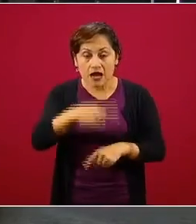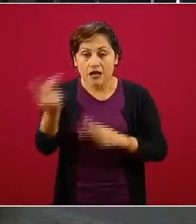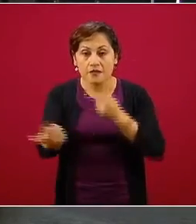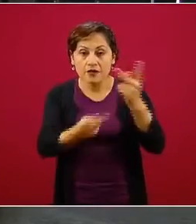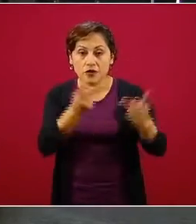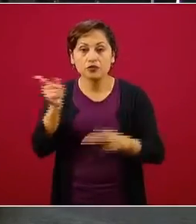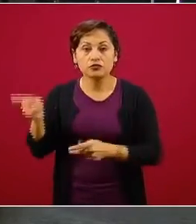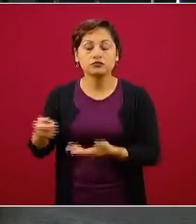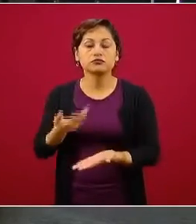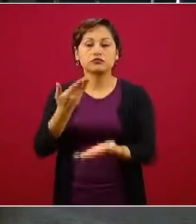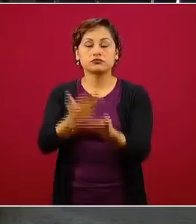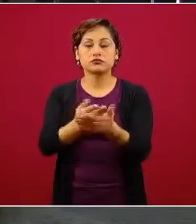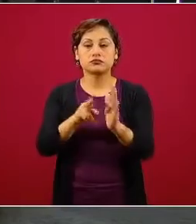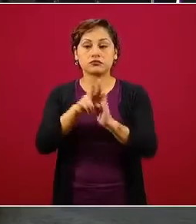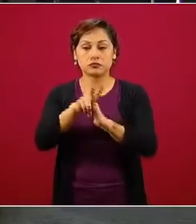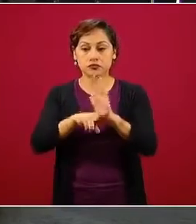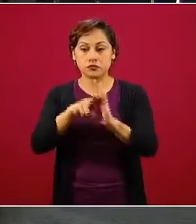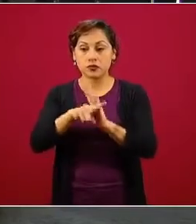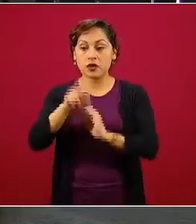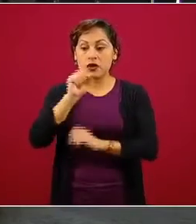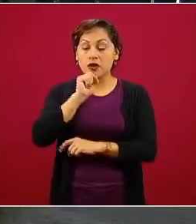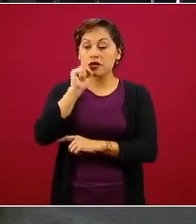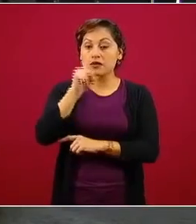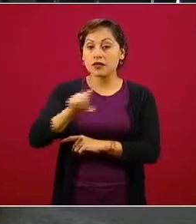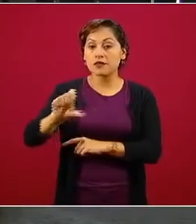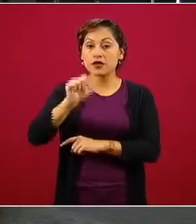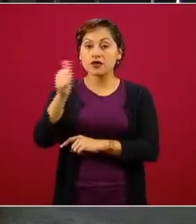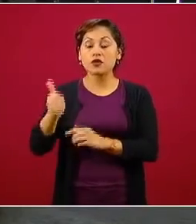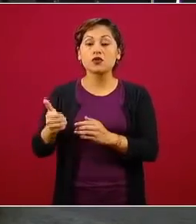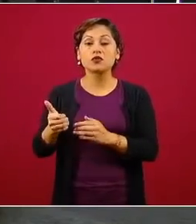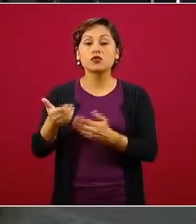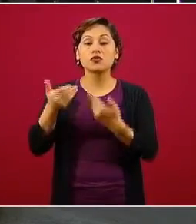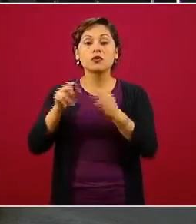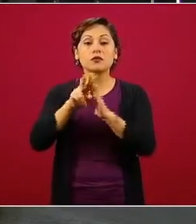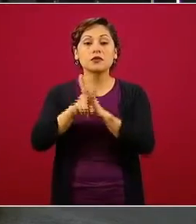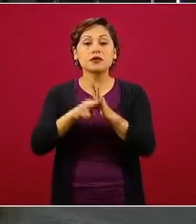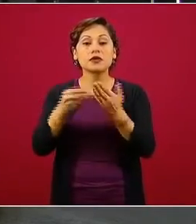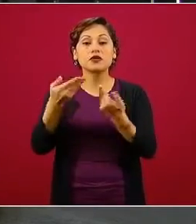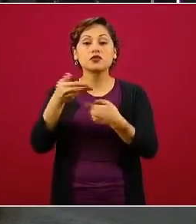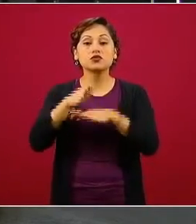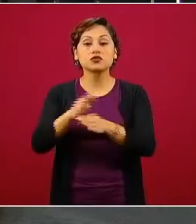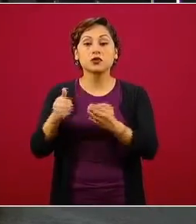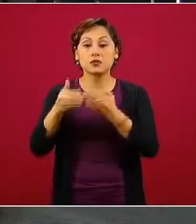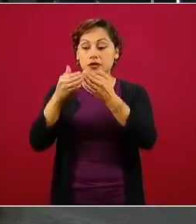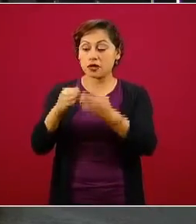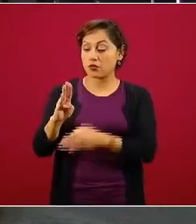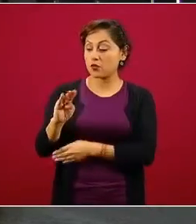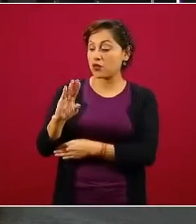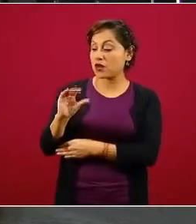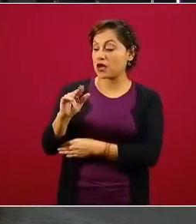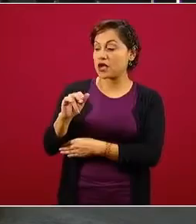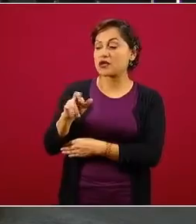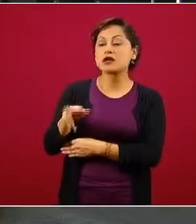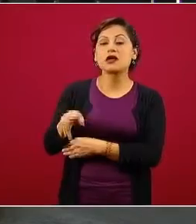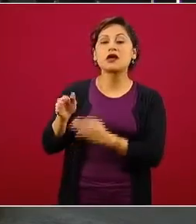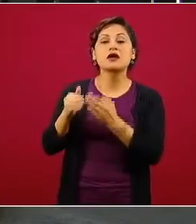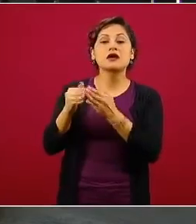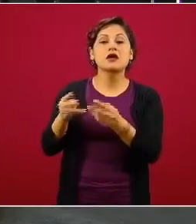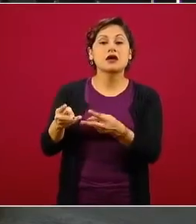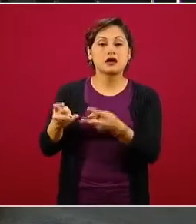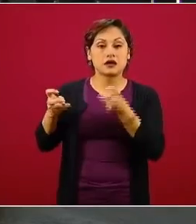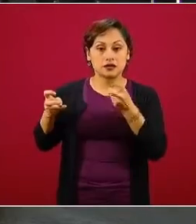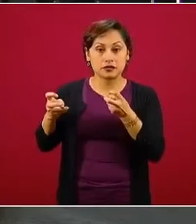un video sobre el Buccaneer, el barco que fue asaltado. Y la persona que presentó